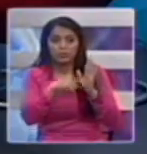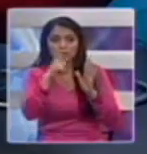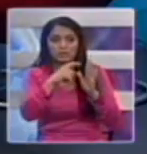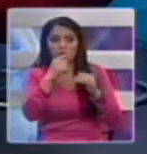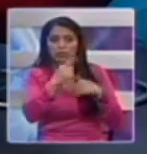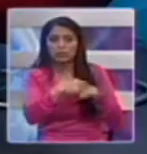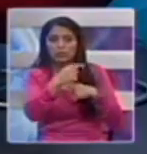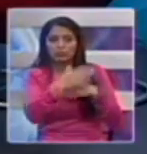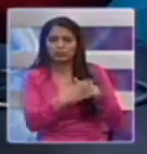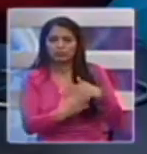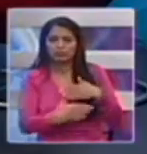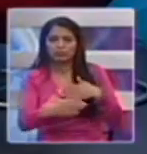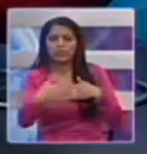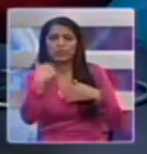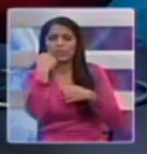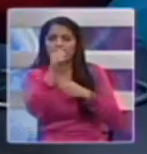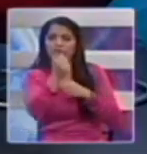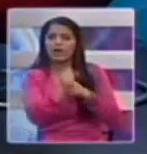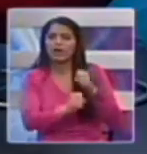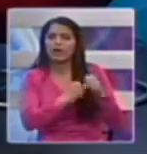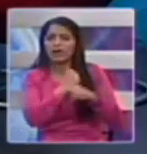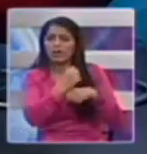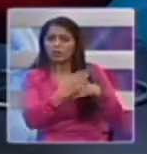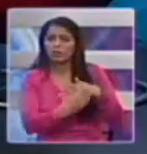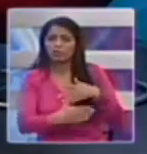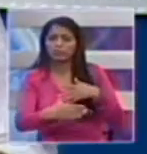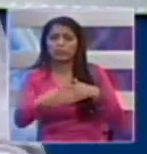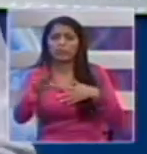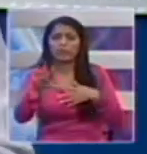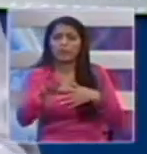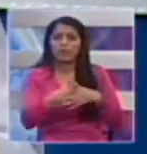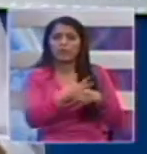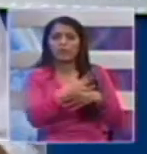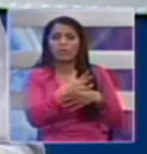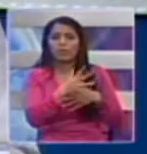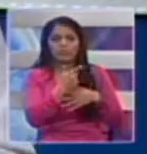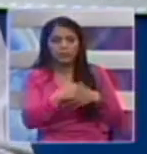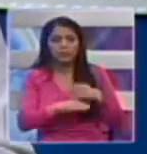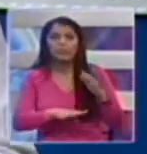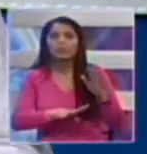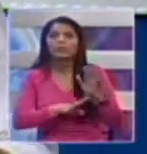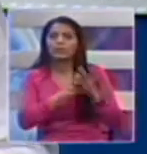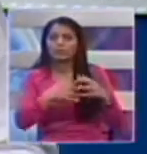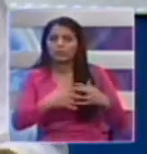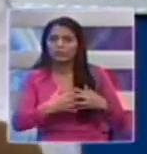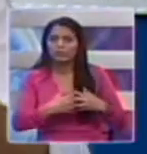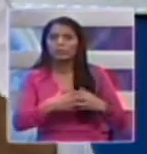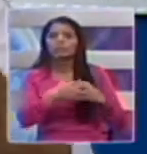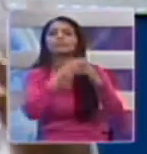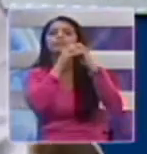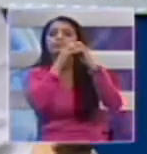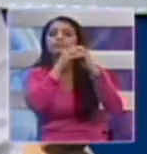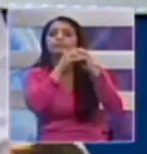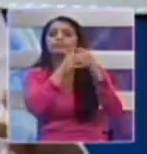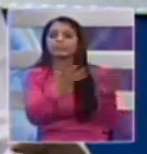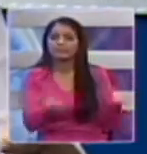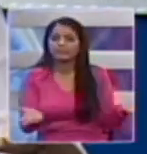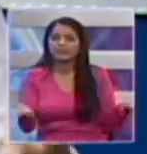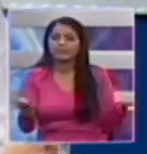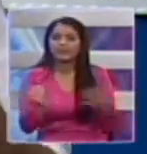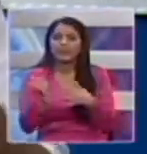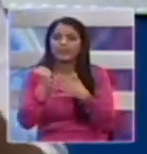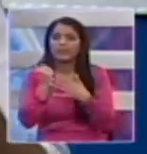10 años, a todas las nuevas empresas que ahí se instalen. De esta manera vamos a generar miles de fuentes de